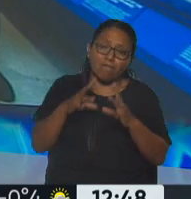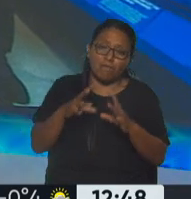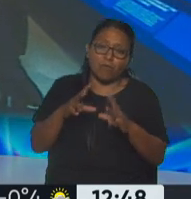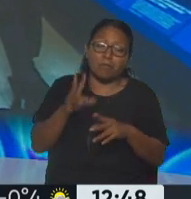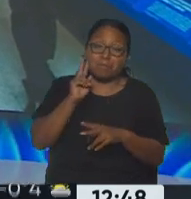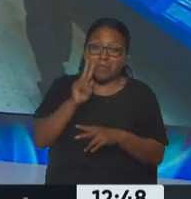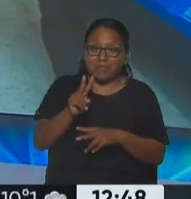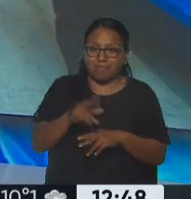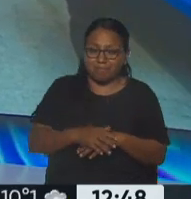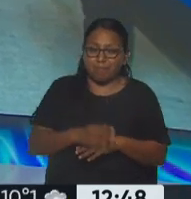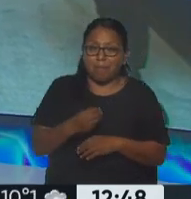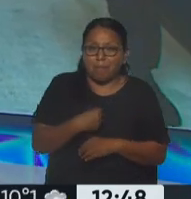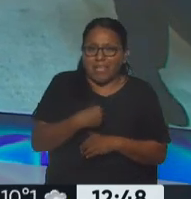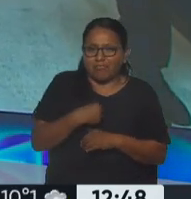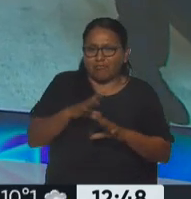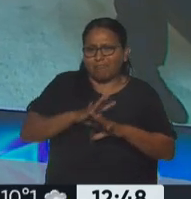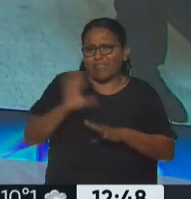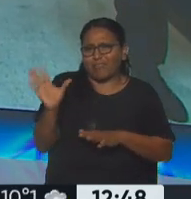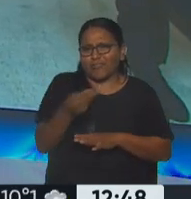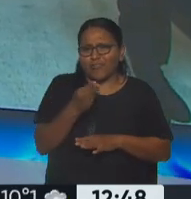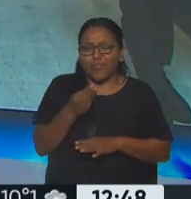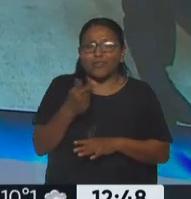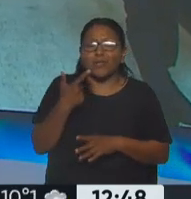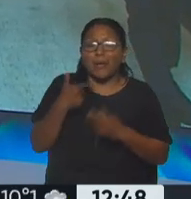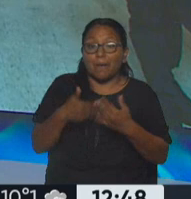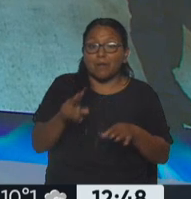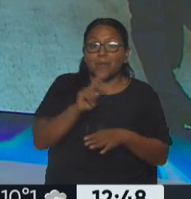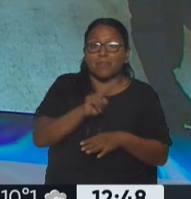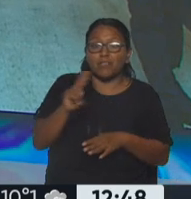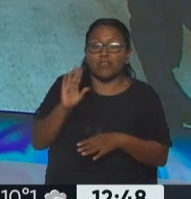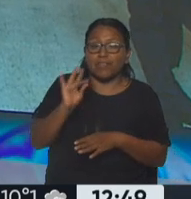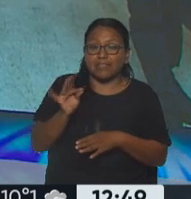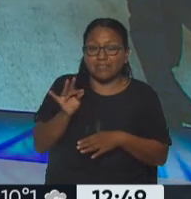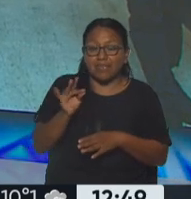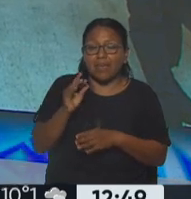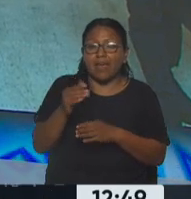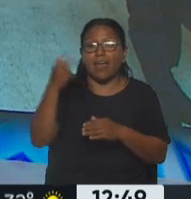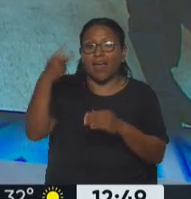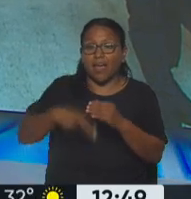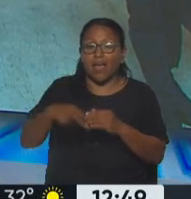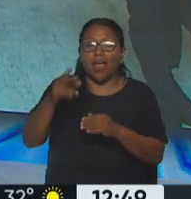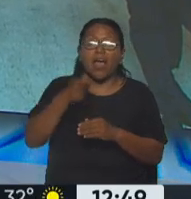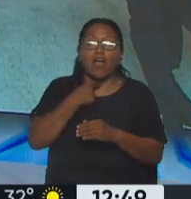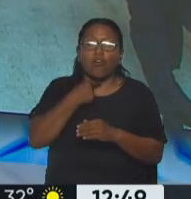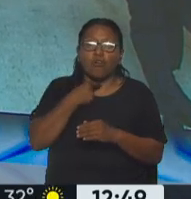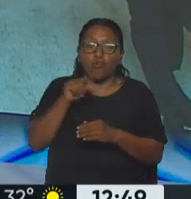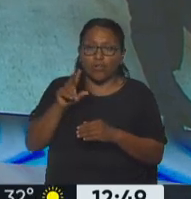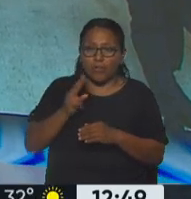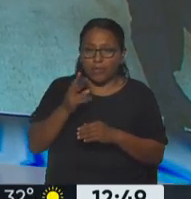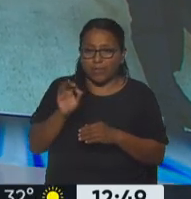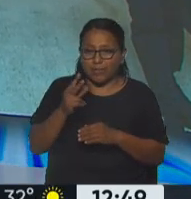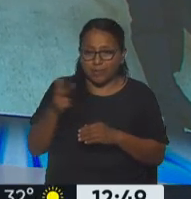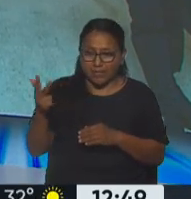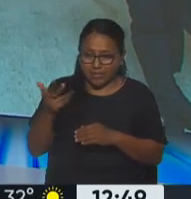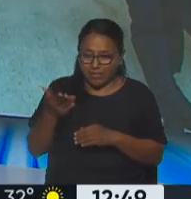es esta muestra que se llama Pasión de Multitudes, que acaba de abrir el 22 de diciembre y que estará hasta agosto del año 2023.